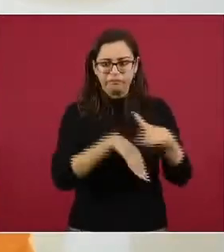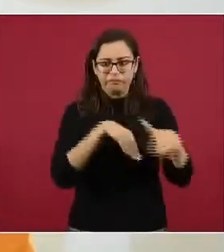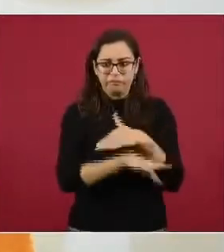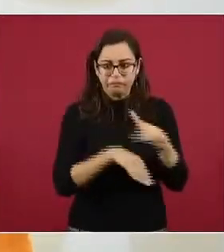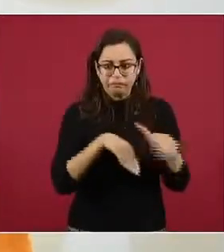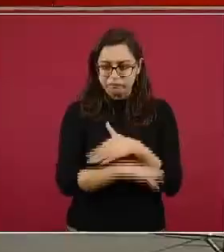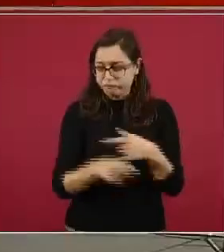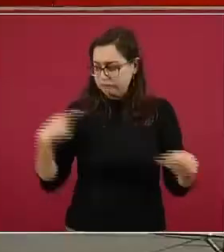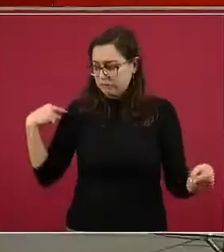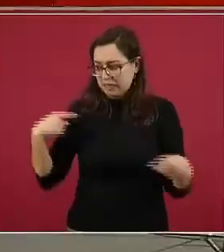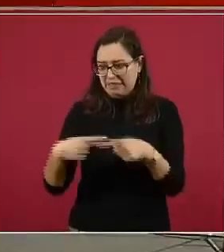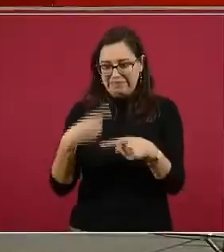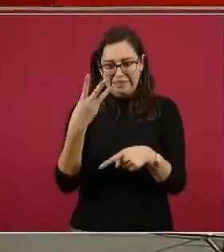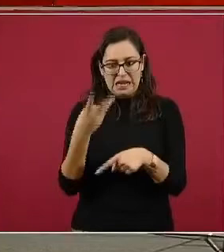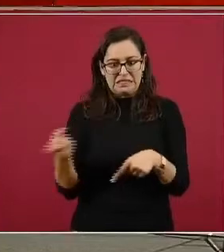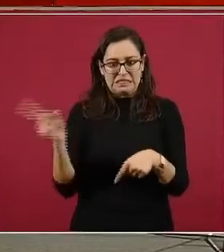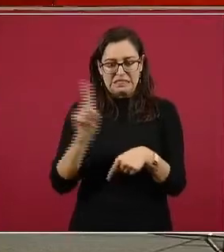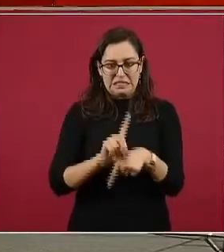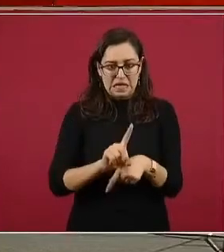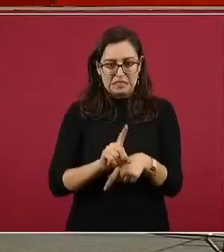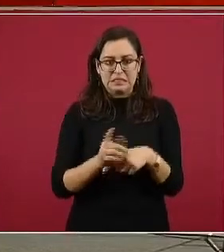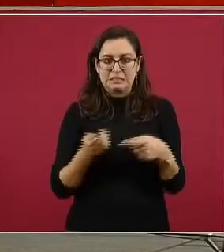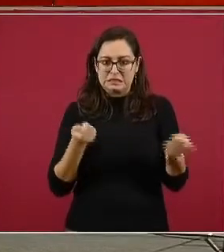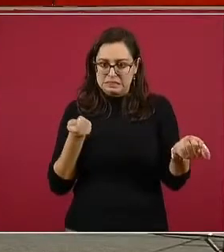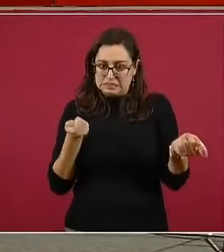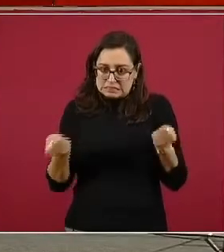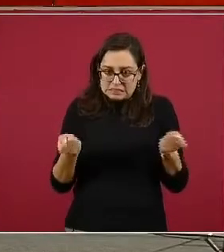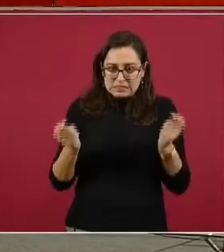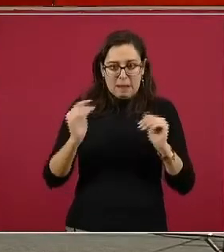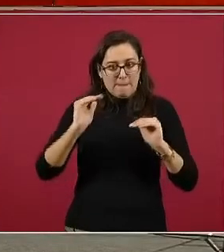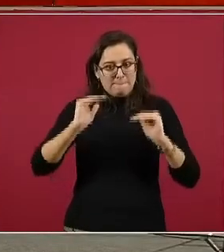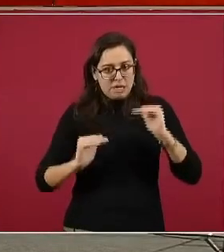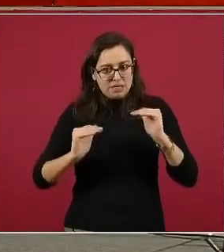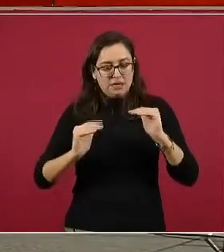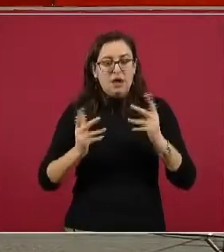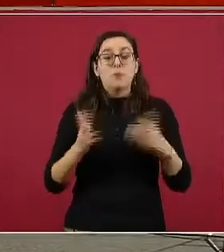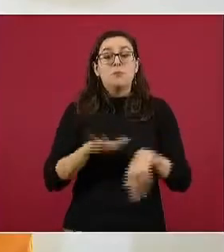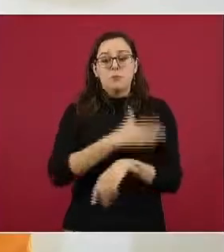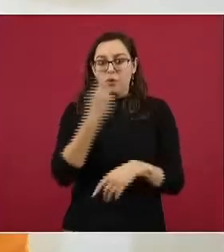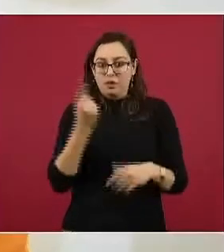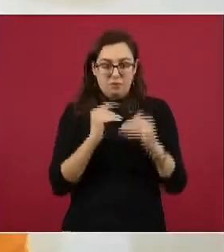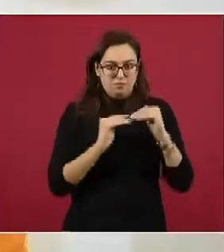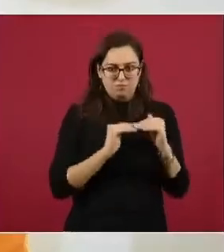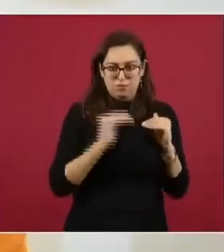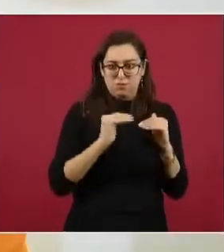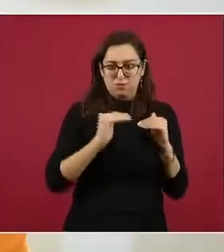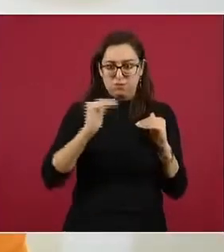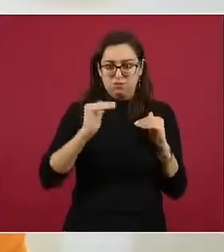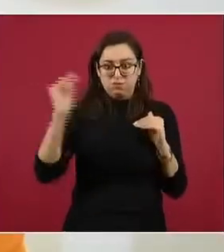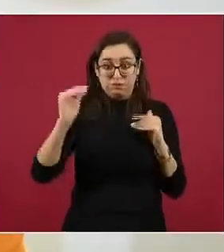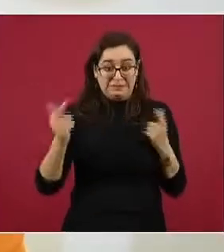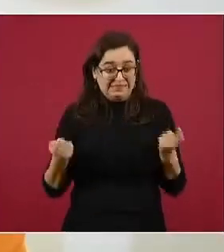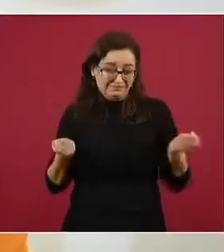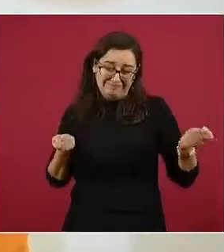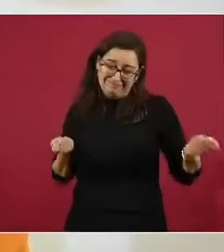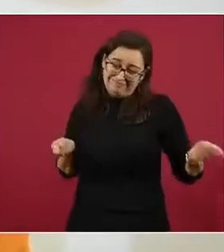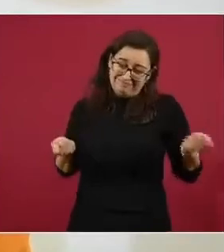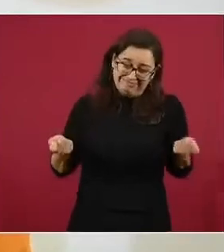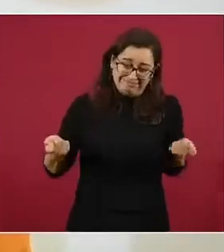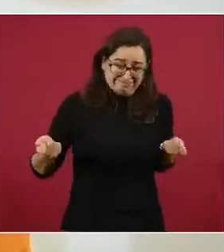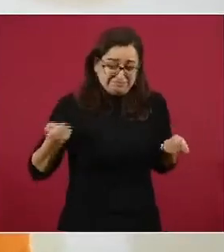los últimos 3 días se estabilizó, sí, porque veníamos con un crecimiento muy acelerado, pero los últimos 3 días